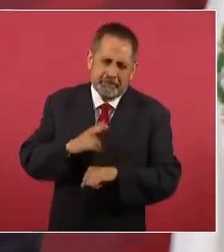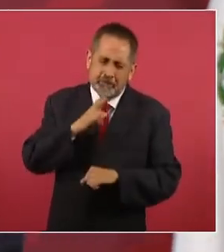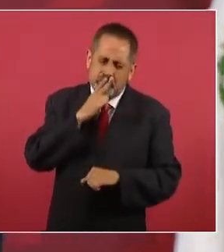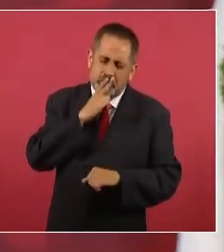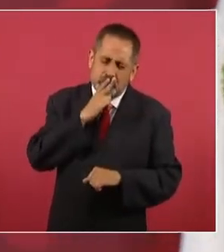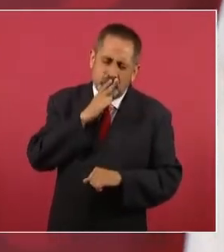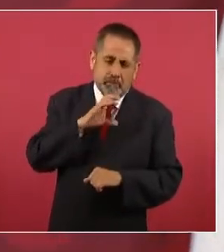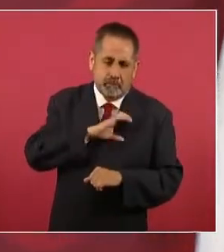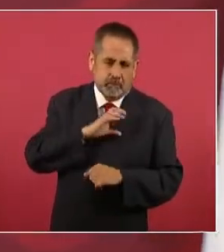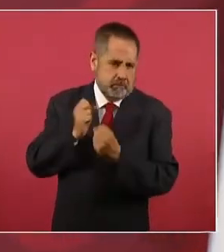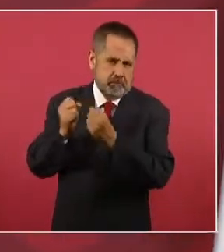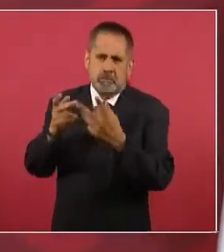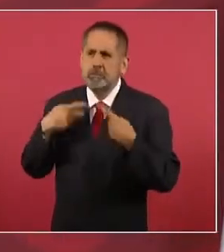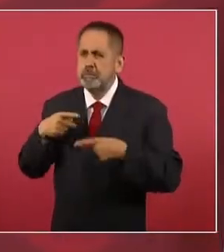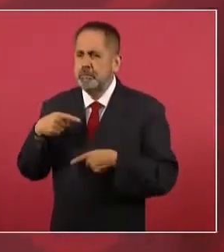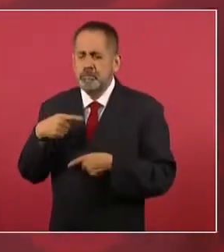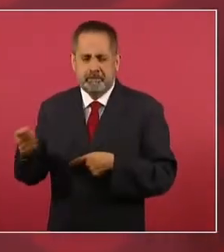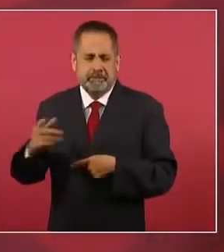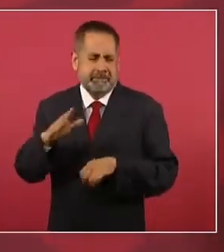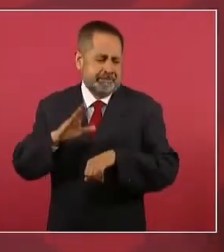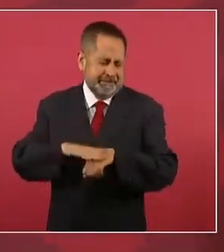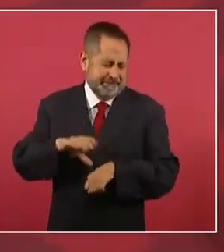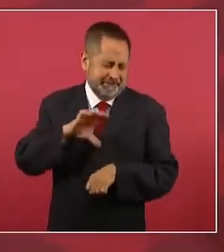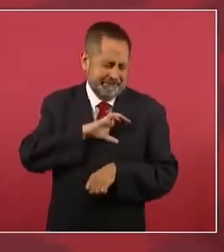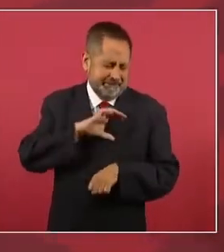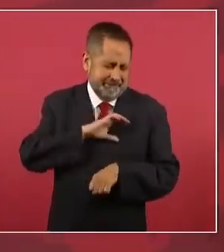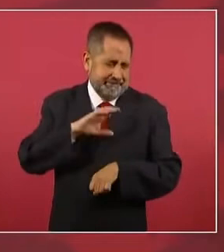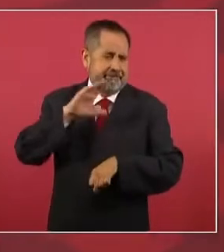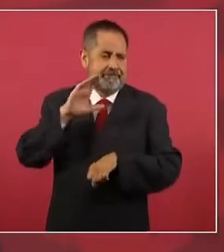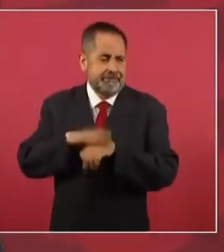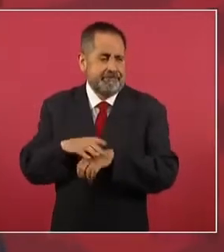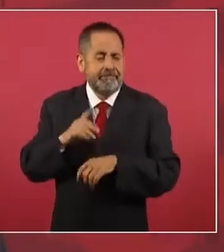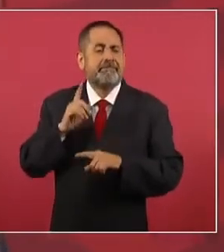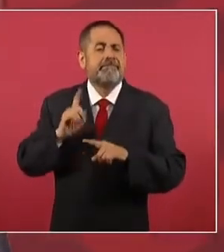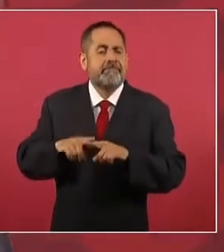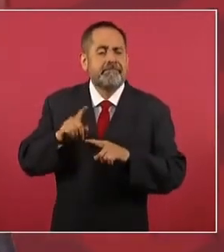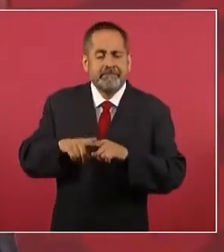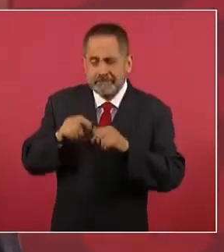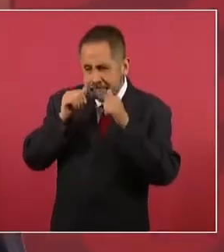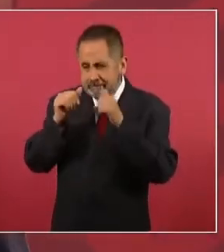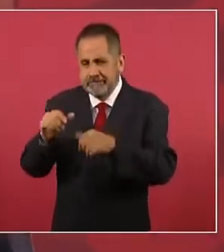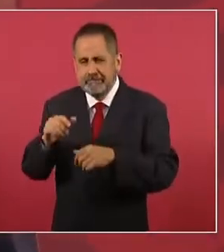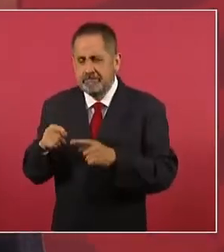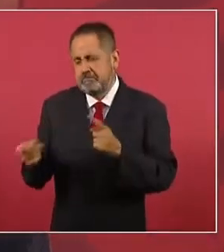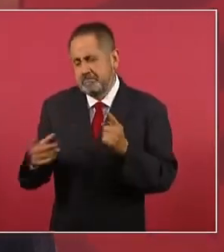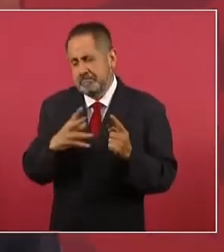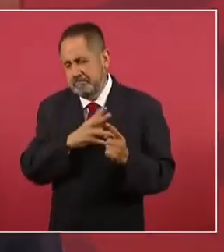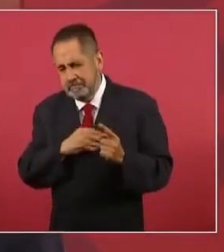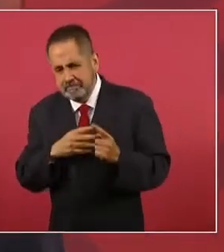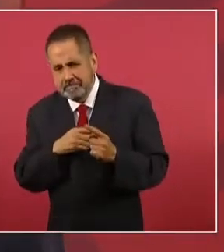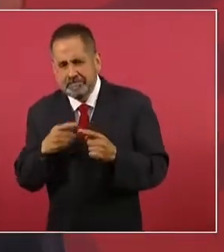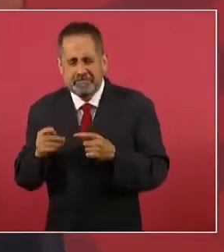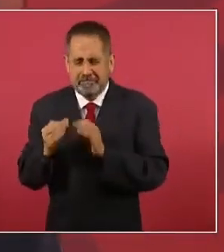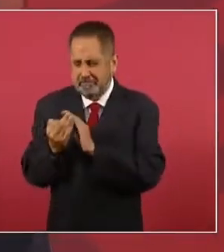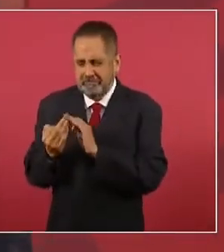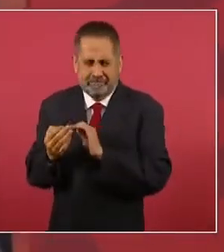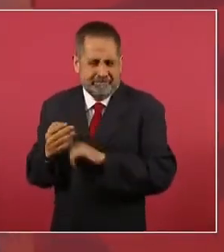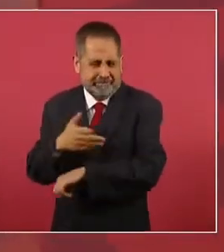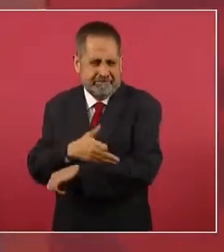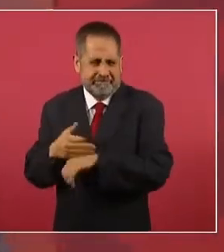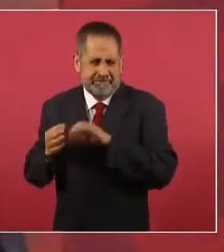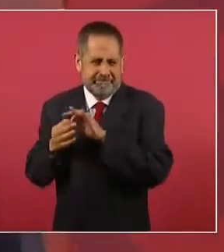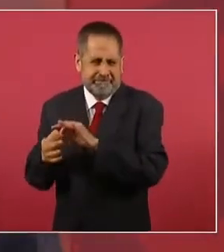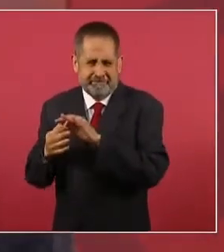uno a mucha gente, pero a los que quieren más, a los hijos, a la gente más